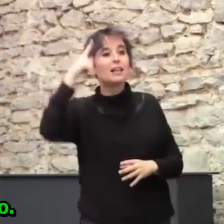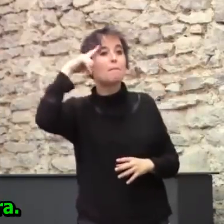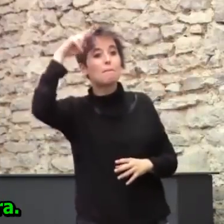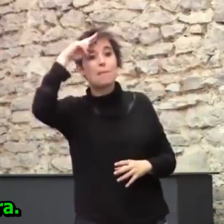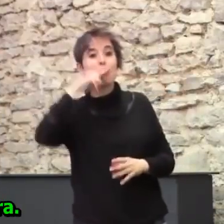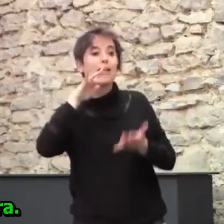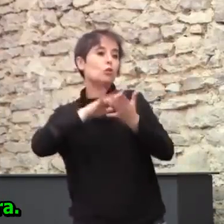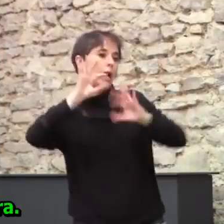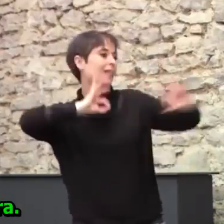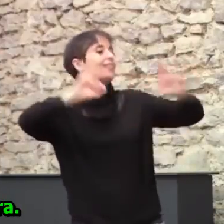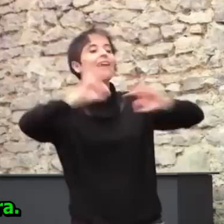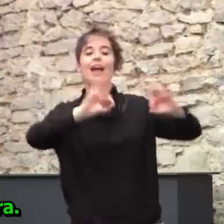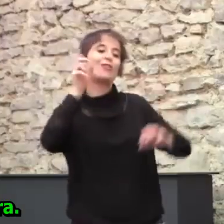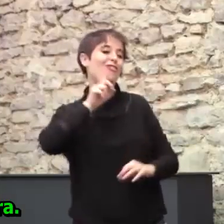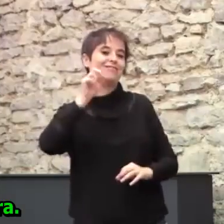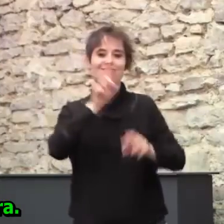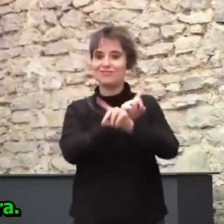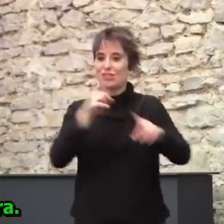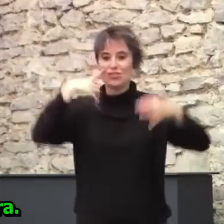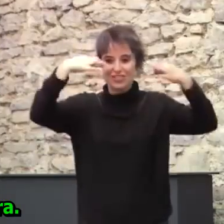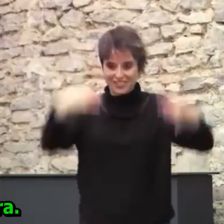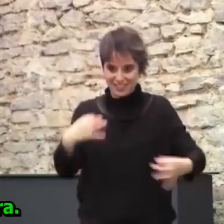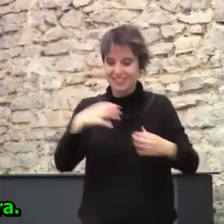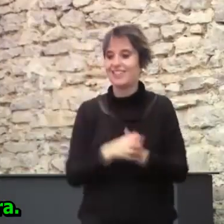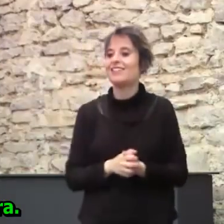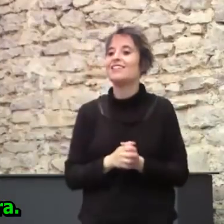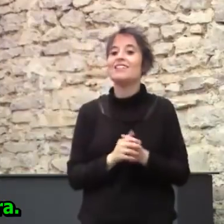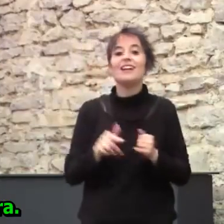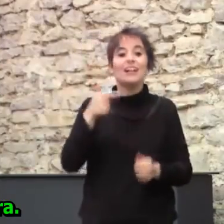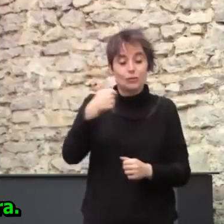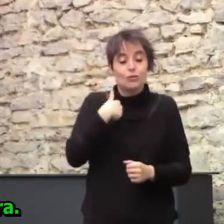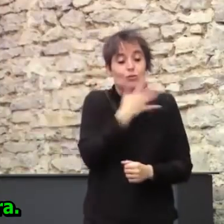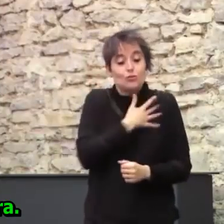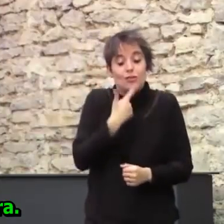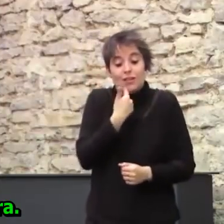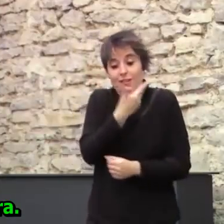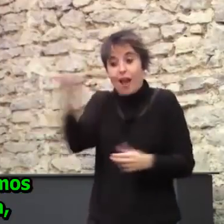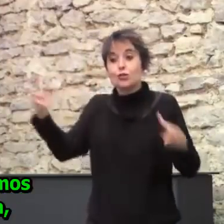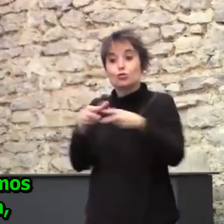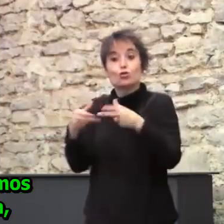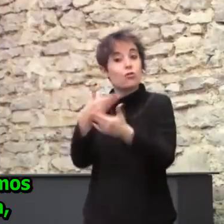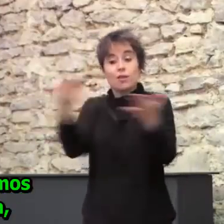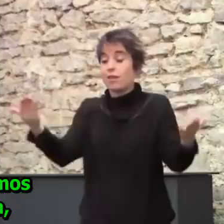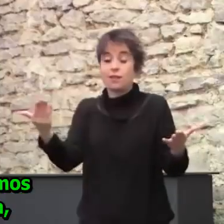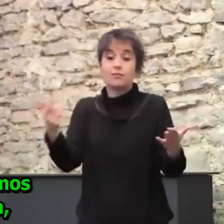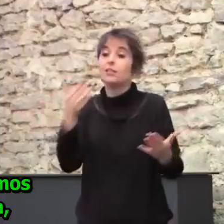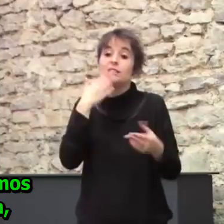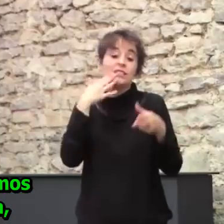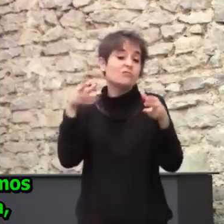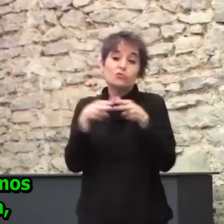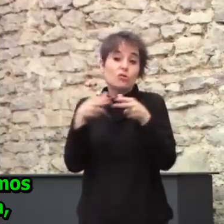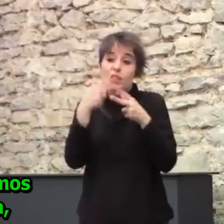¿no? Y esto, bueno, pues yo lo aplico un poco al nivel general de la sociedad entera, ¿no? No sirve de nada